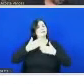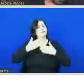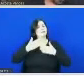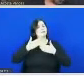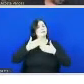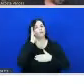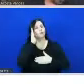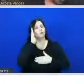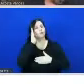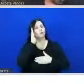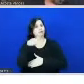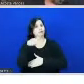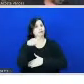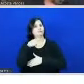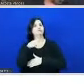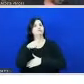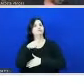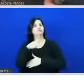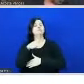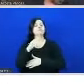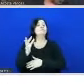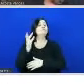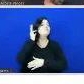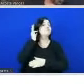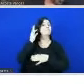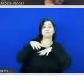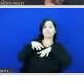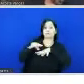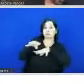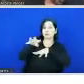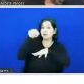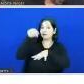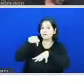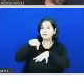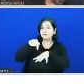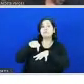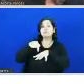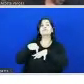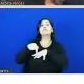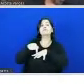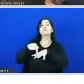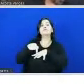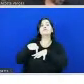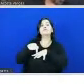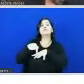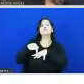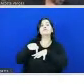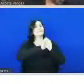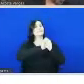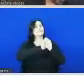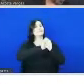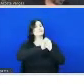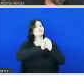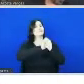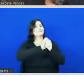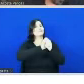porque el movimiento va a continuar y en este contexto de crisis y de pandemia los movimientos se van a agravar y las mujeres van a